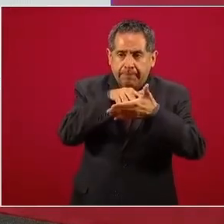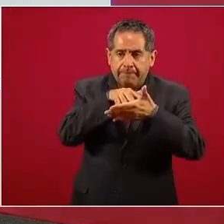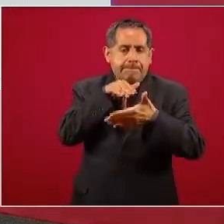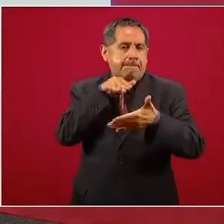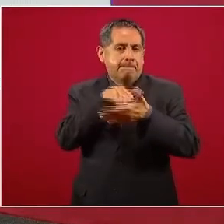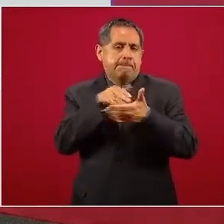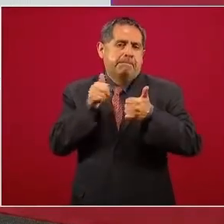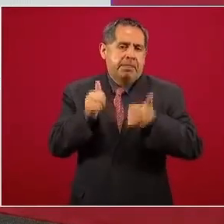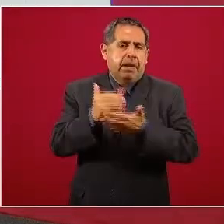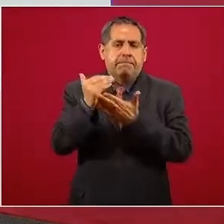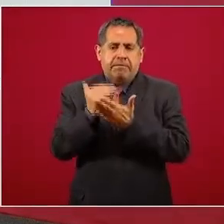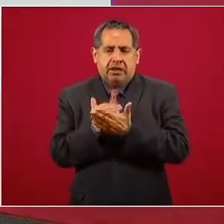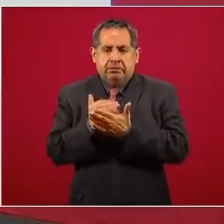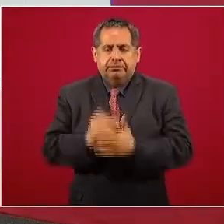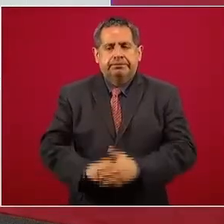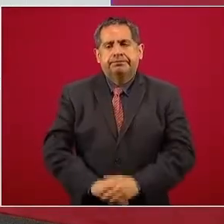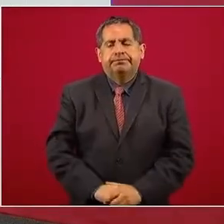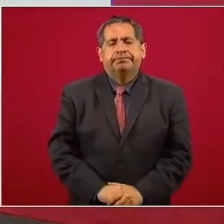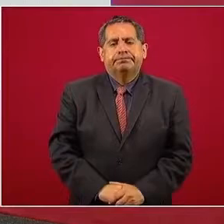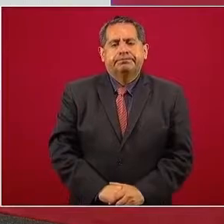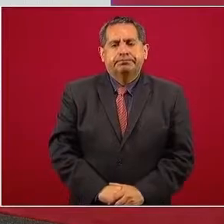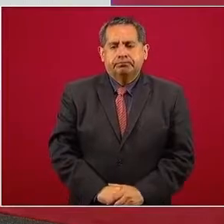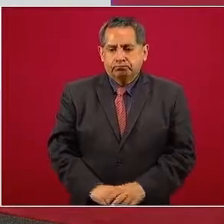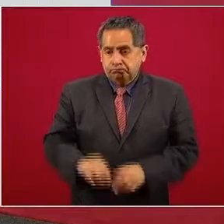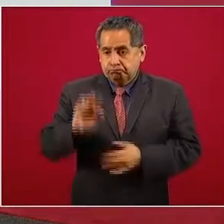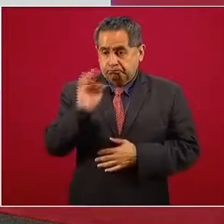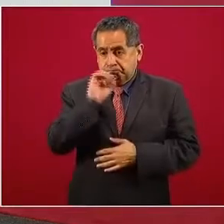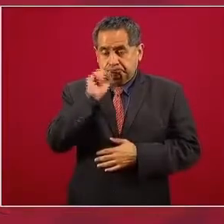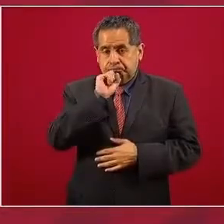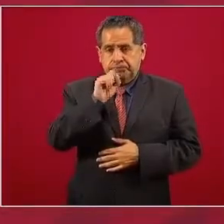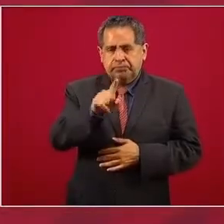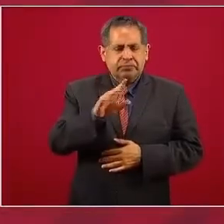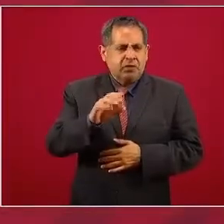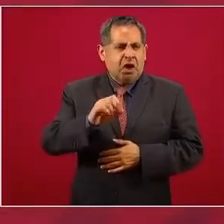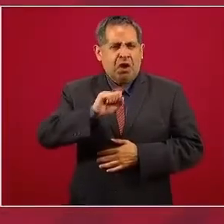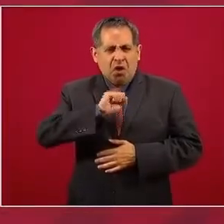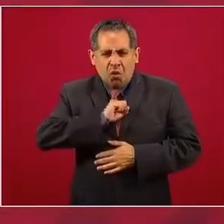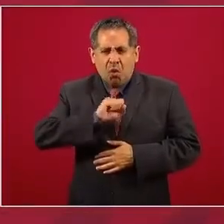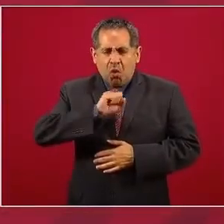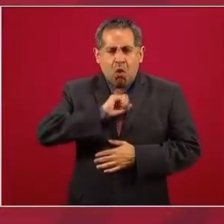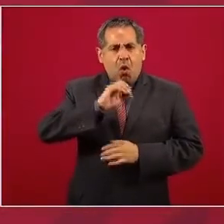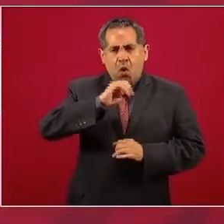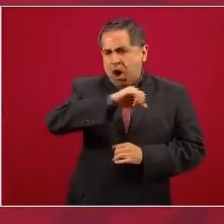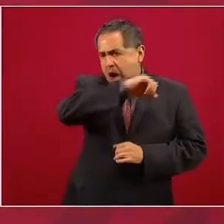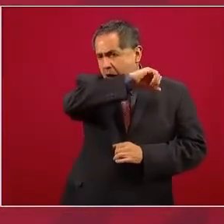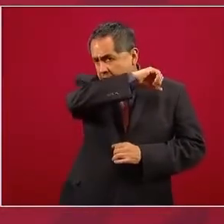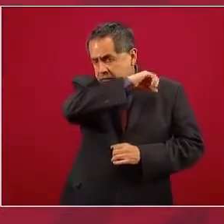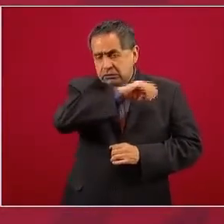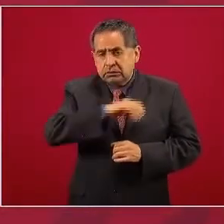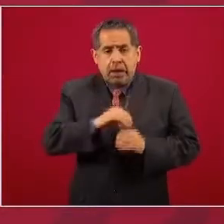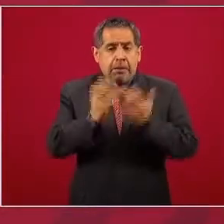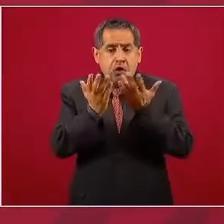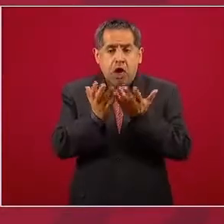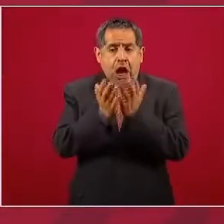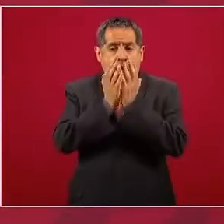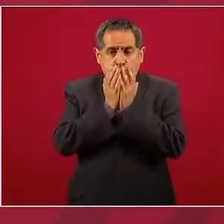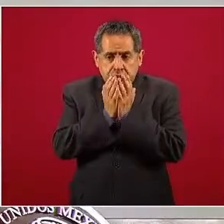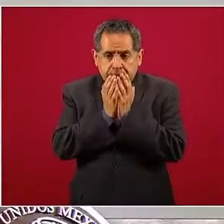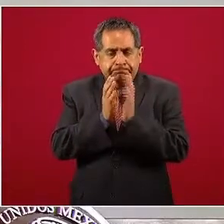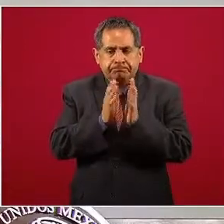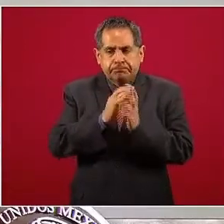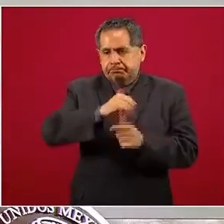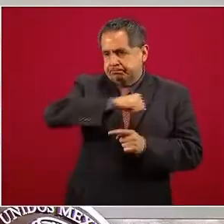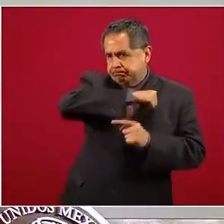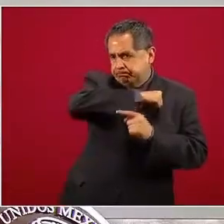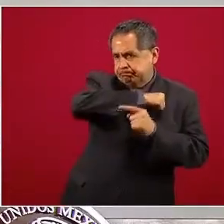el cubrebocas. También, si usted tiene un acceso de tos o estornudo, no utilice sus manos, utilice el ángulo